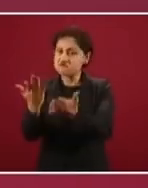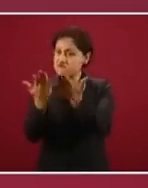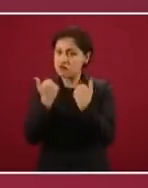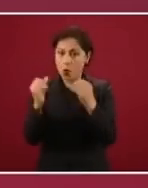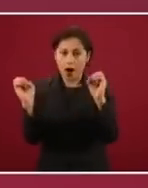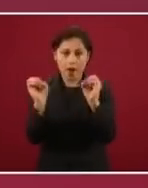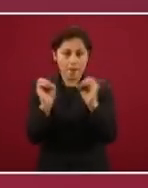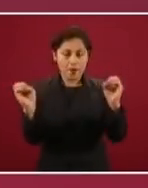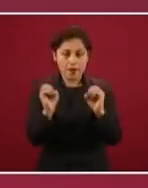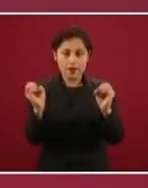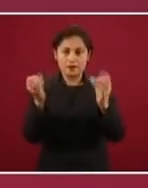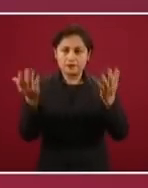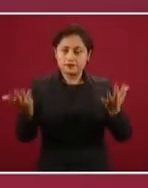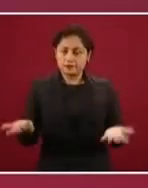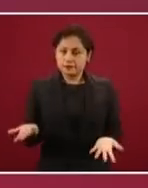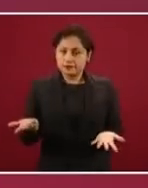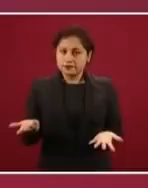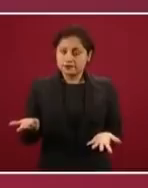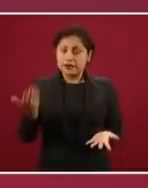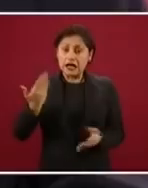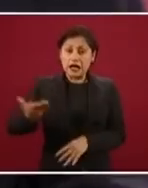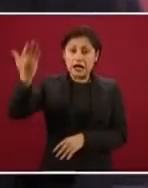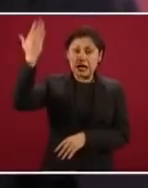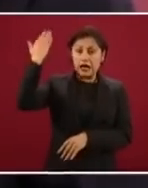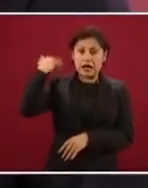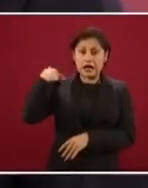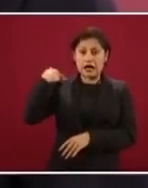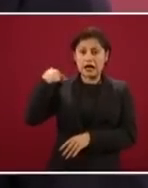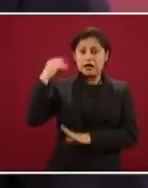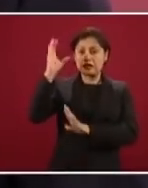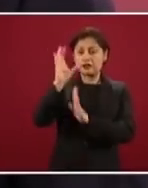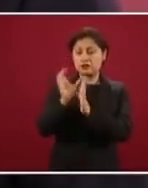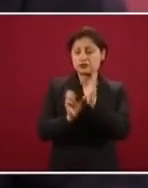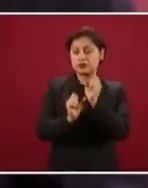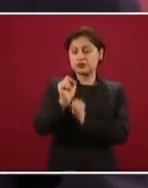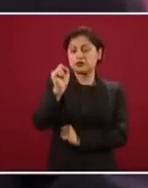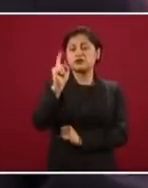desde la constitución de 1857